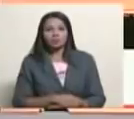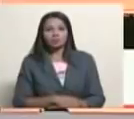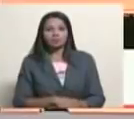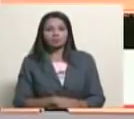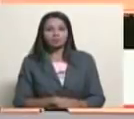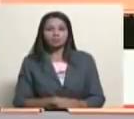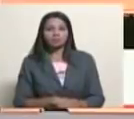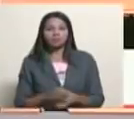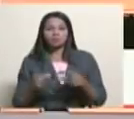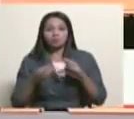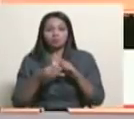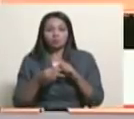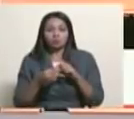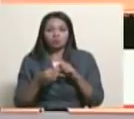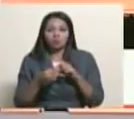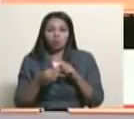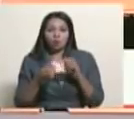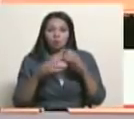La unión cívica-militar,